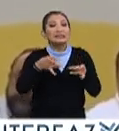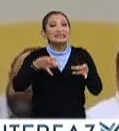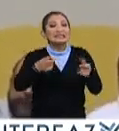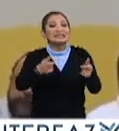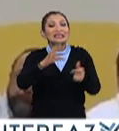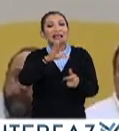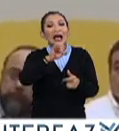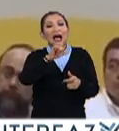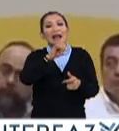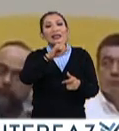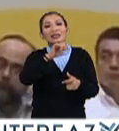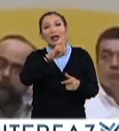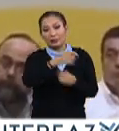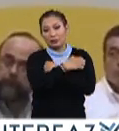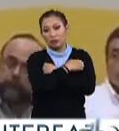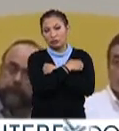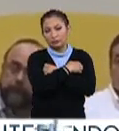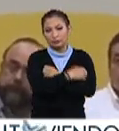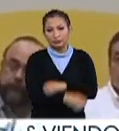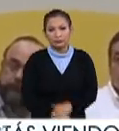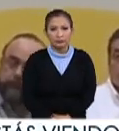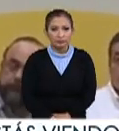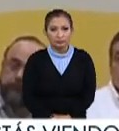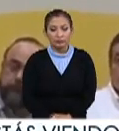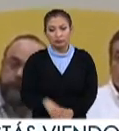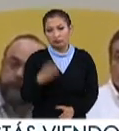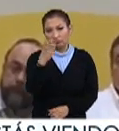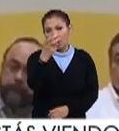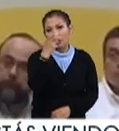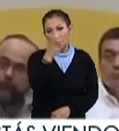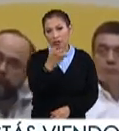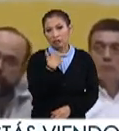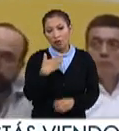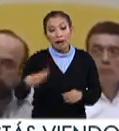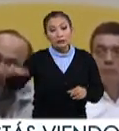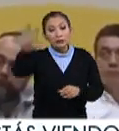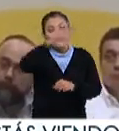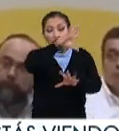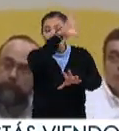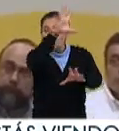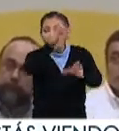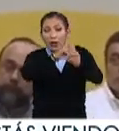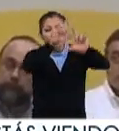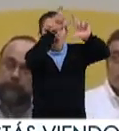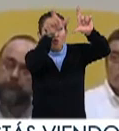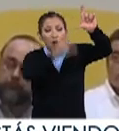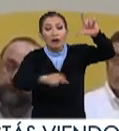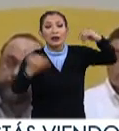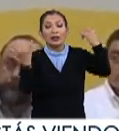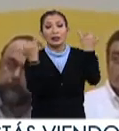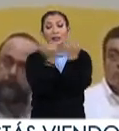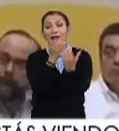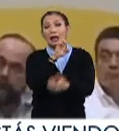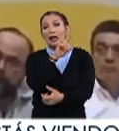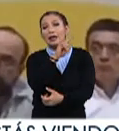calidad de la educación. Por eso es cobertura y